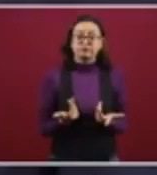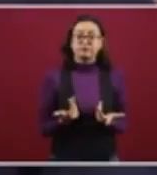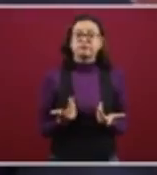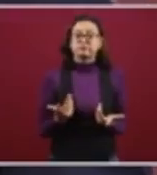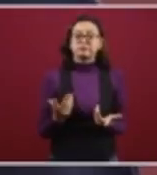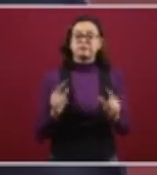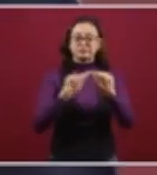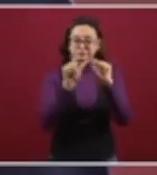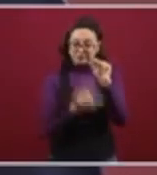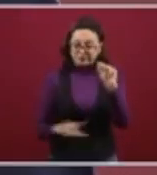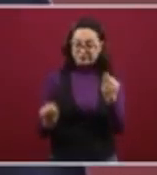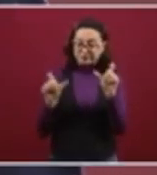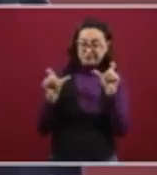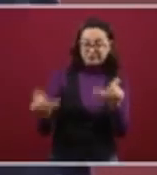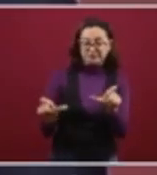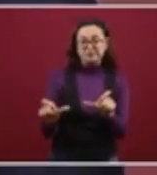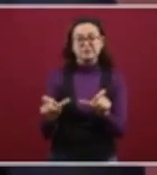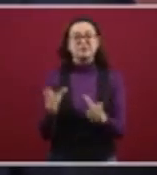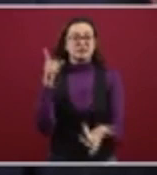deserciones,